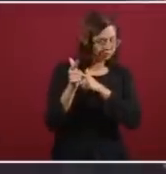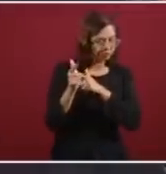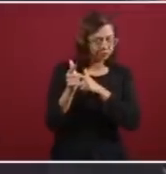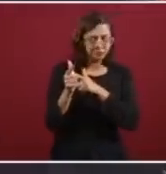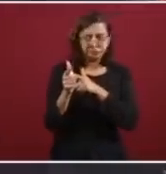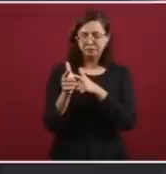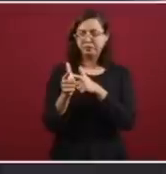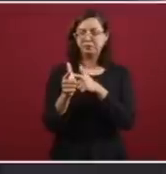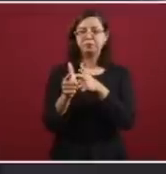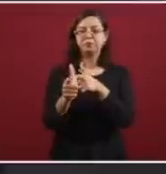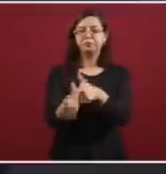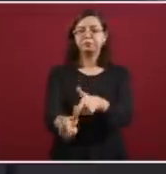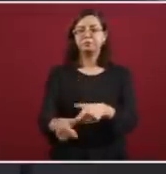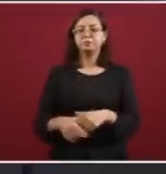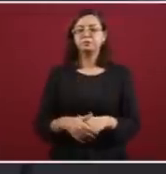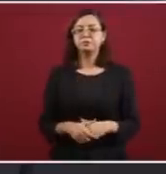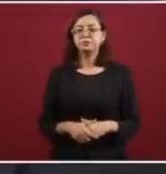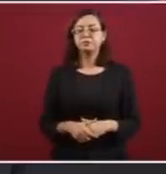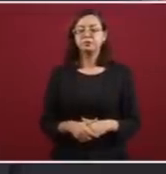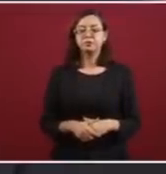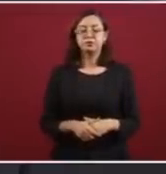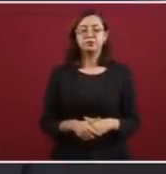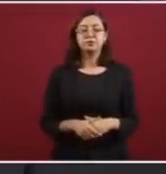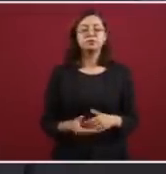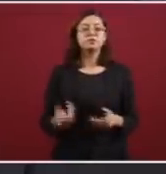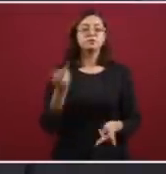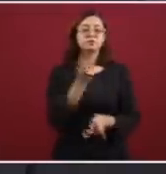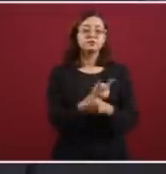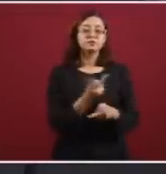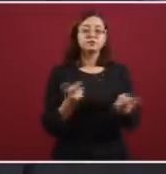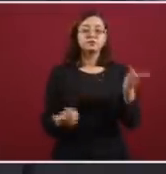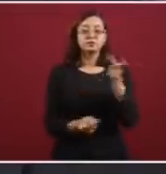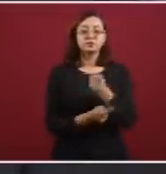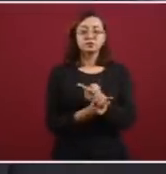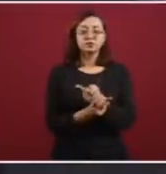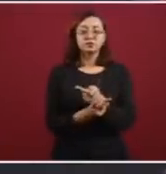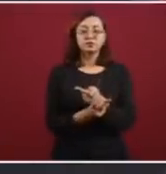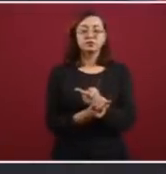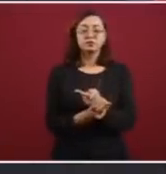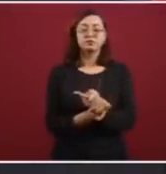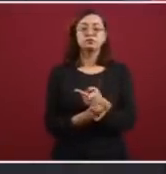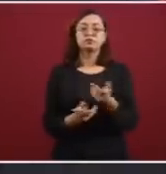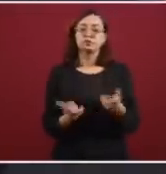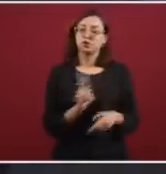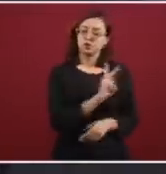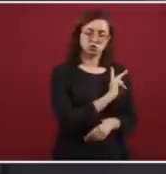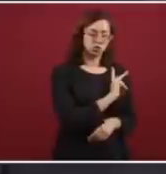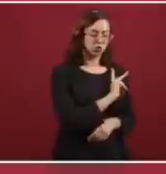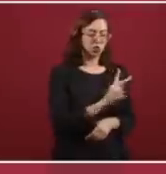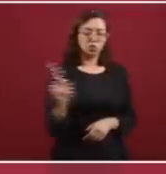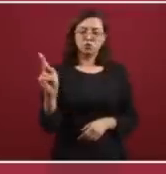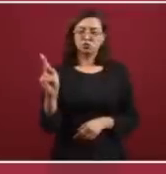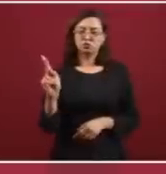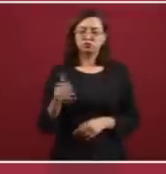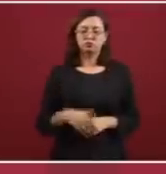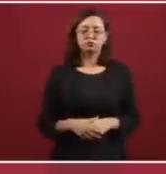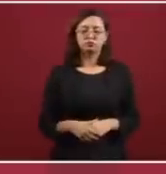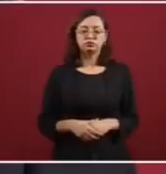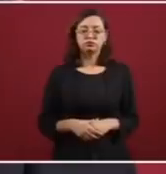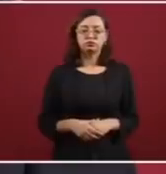van a seguir recibiendo este apoyo. En el caso del nivel medio superior, es universal. Ahí